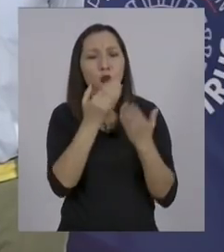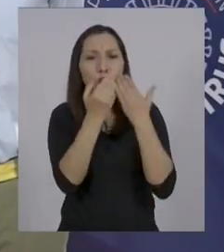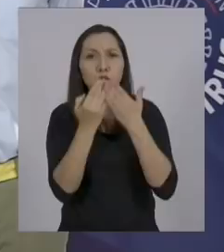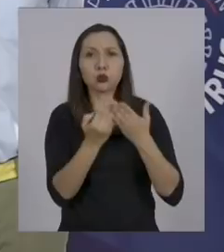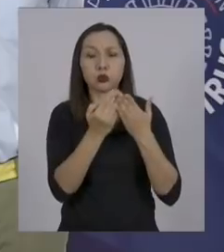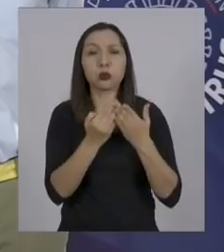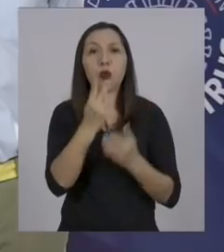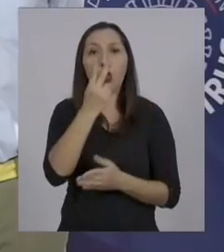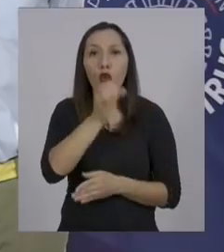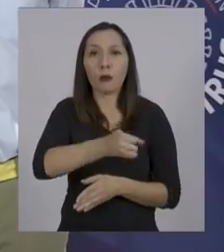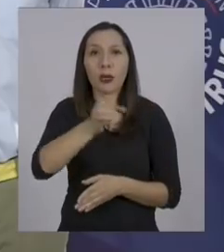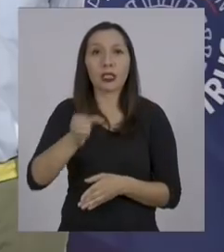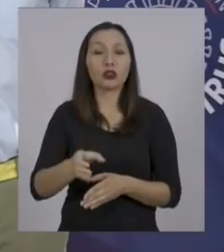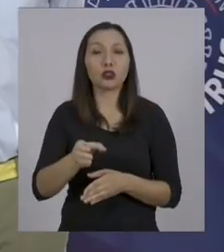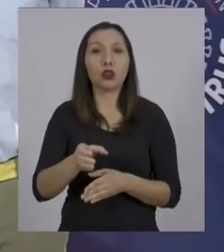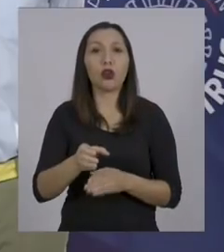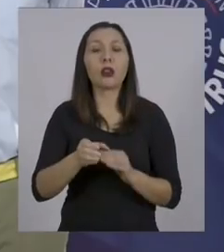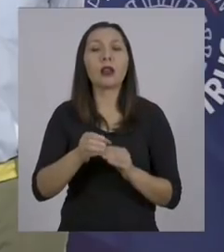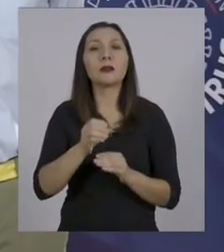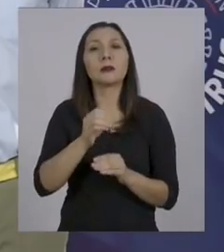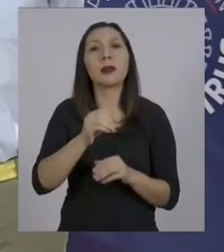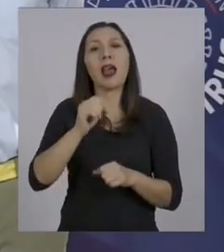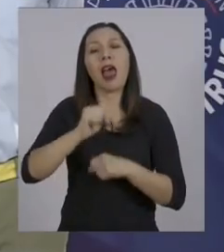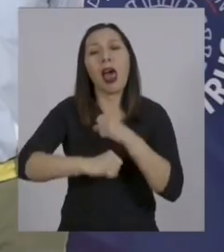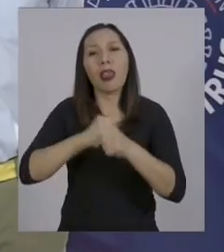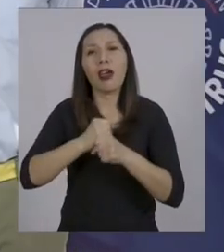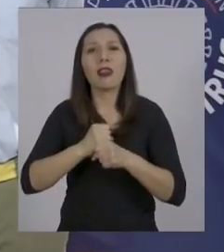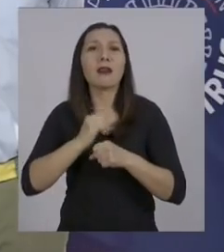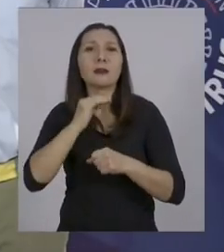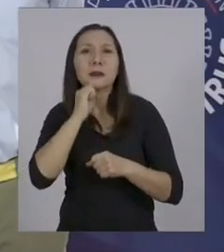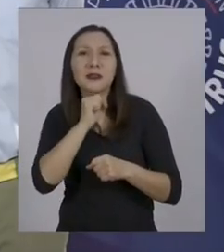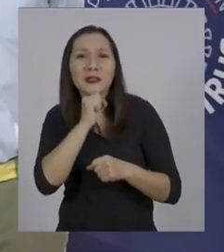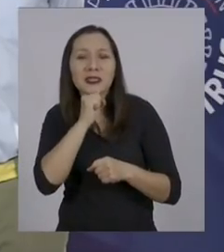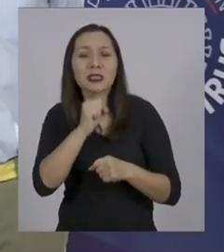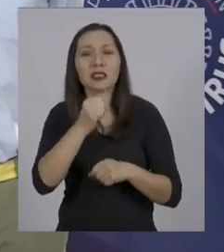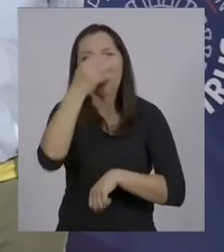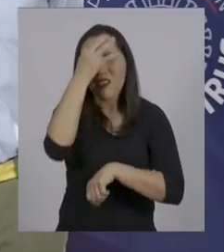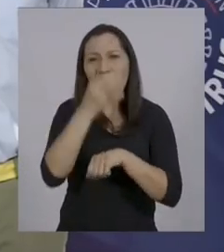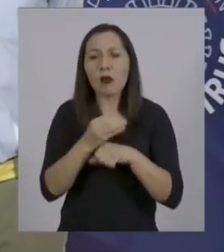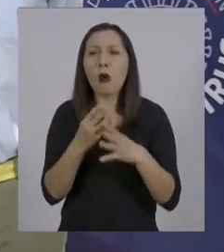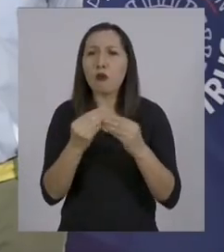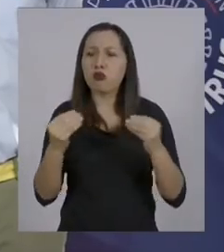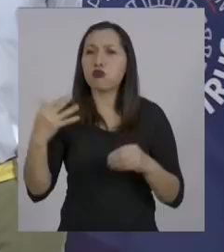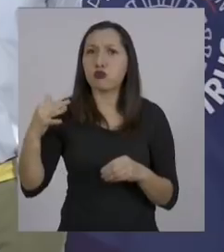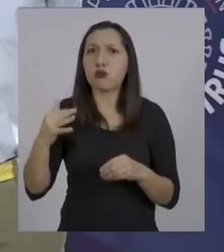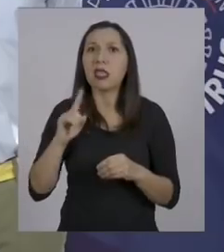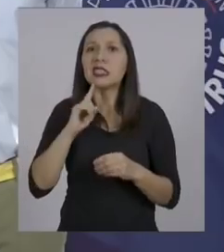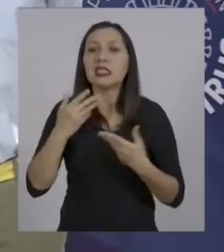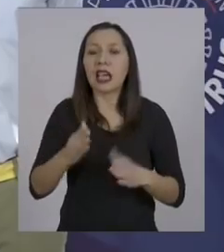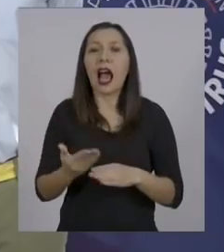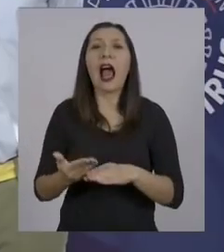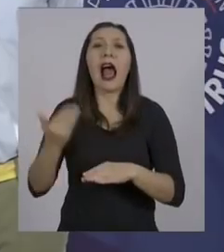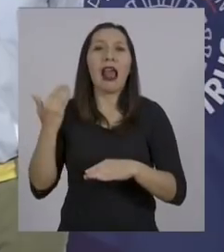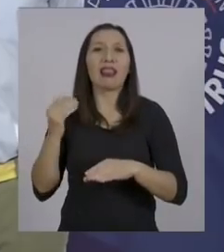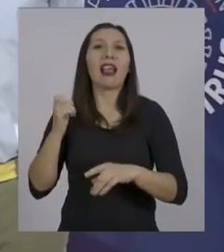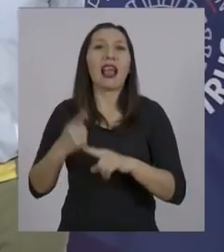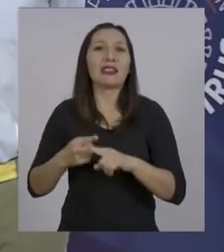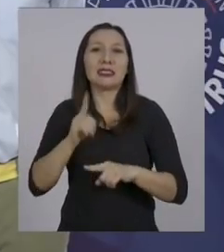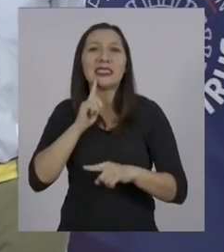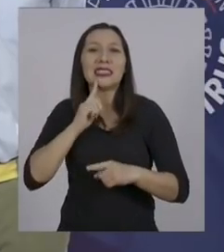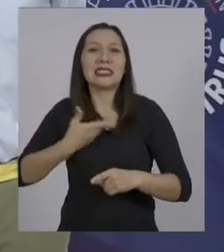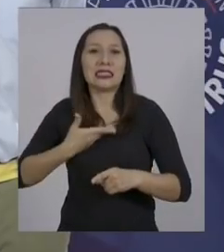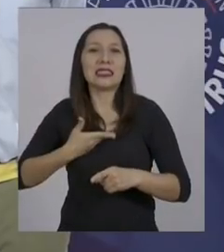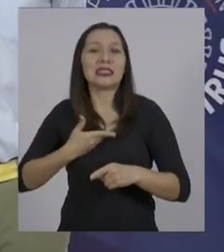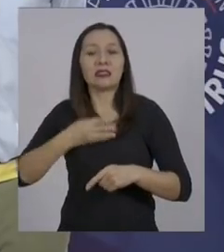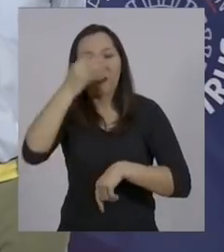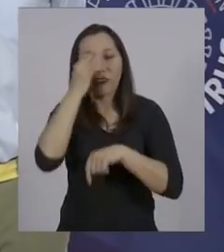habido 2 personas mayores con enfermedades muy importantes de base, de hecho